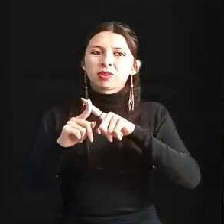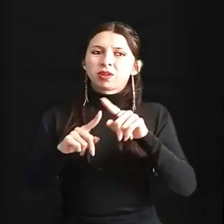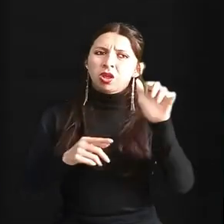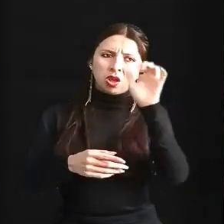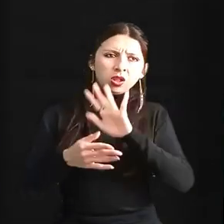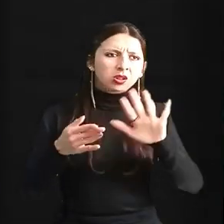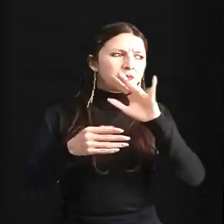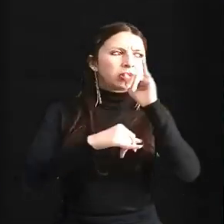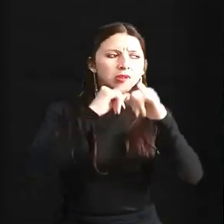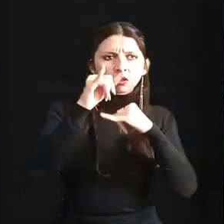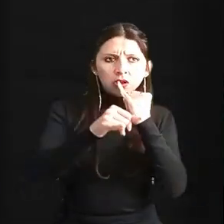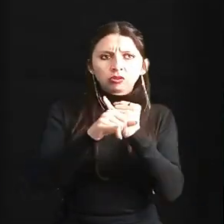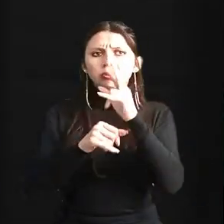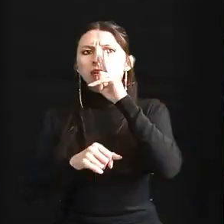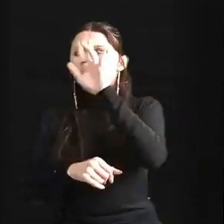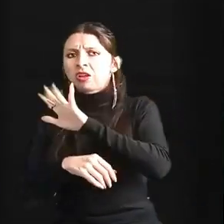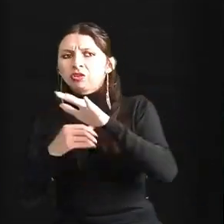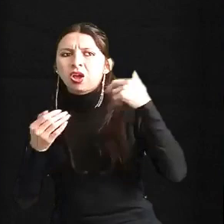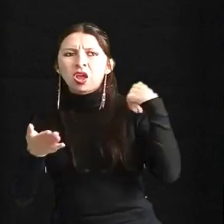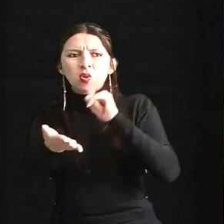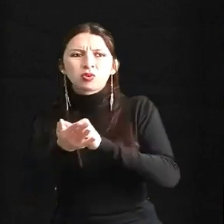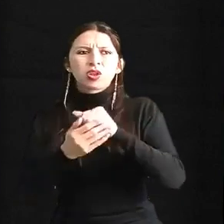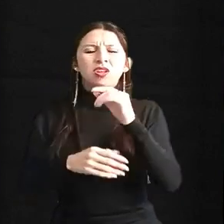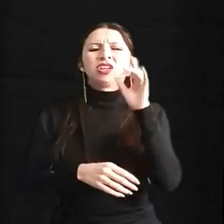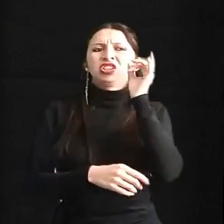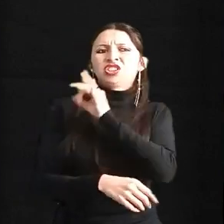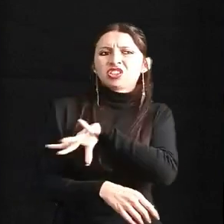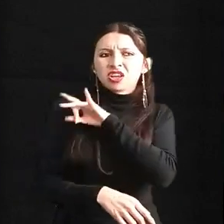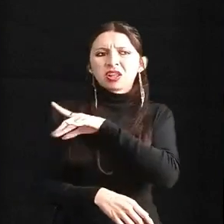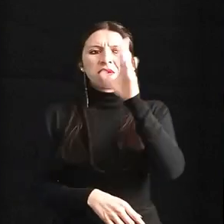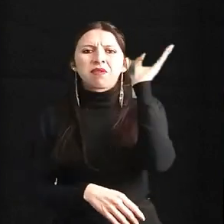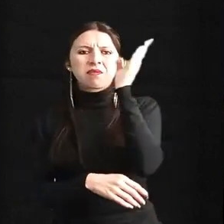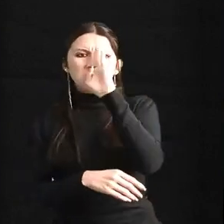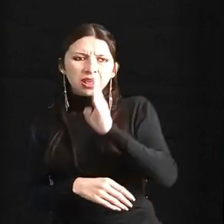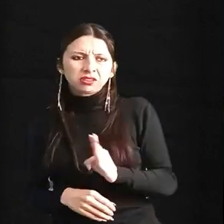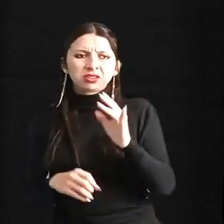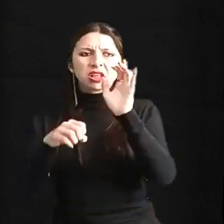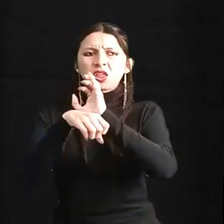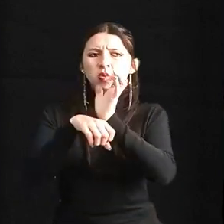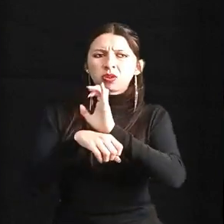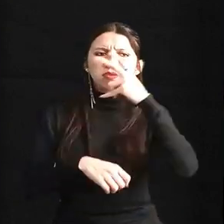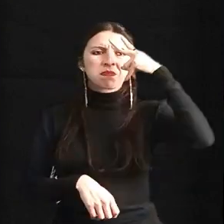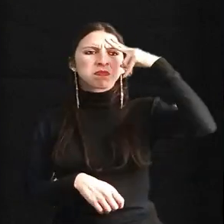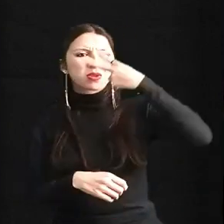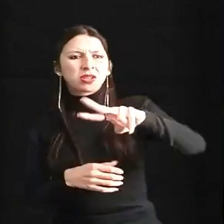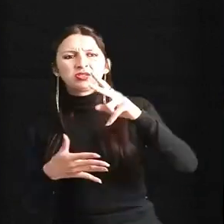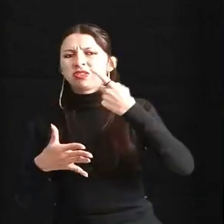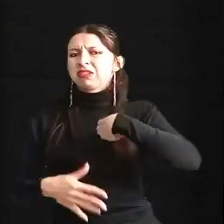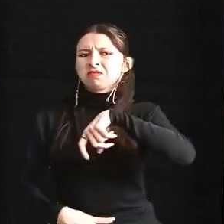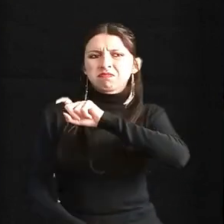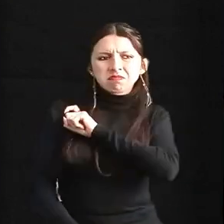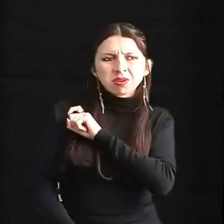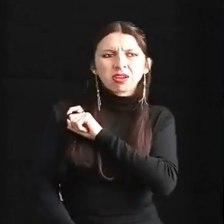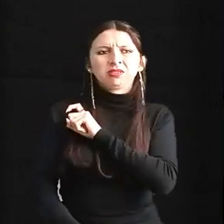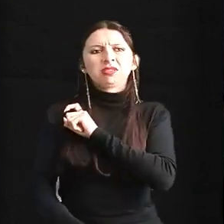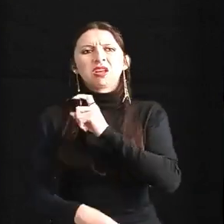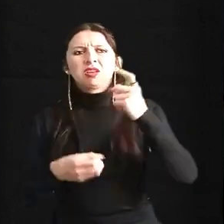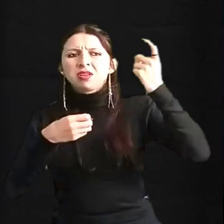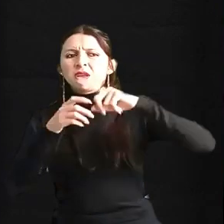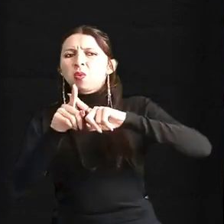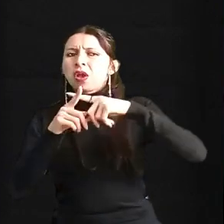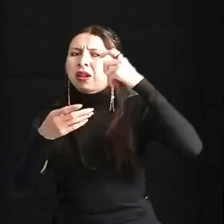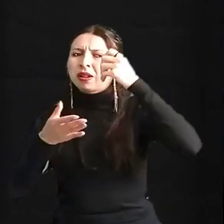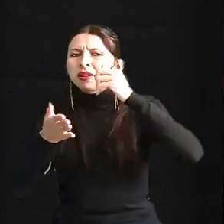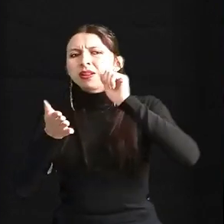tenemos autores de Brasil de Chile de Ecuador de México España que están publicando con